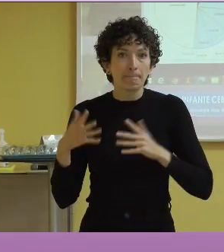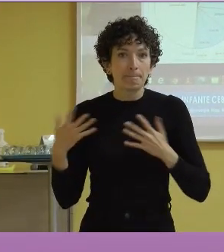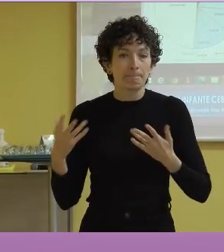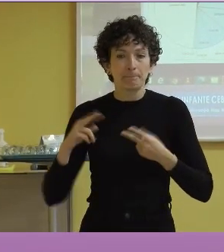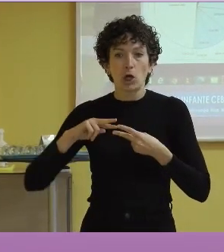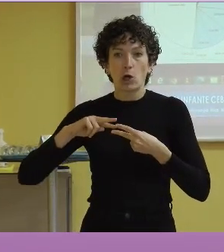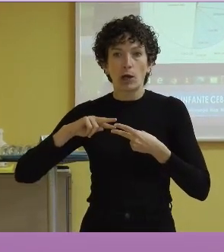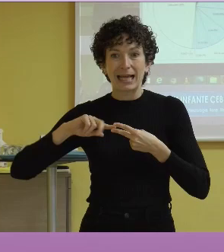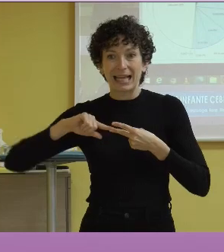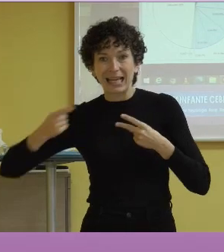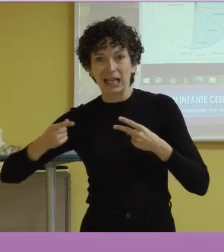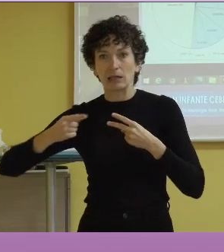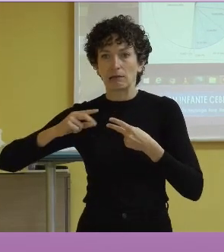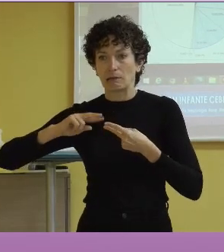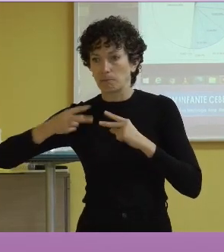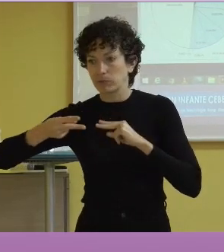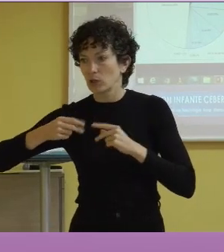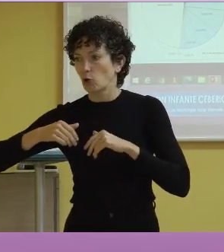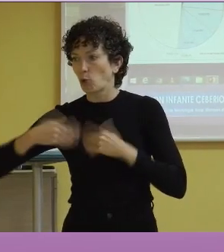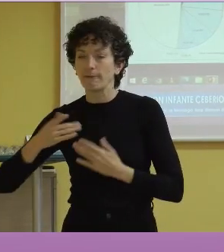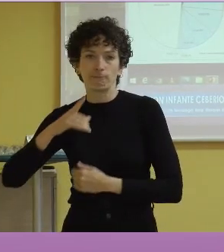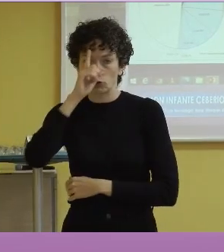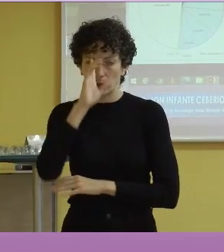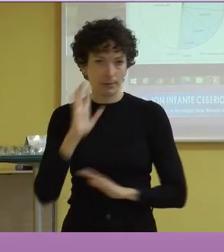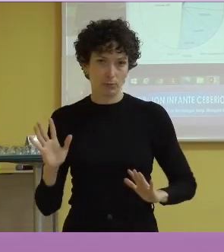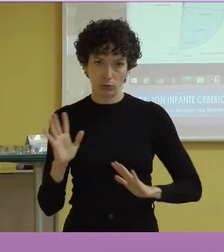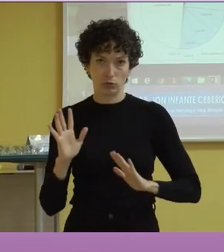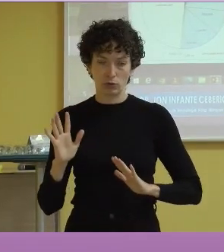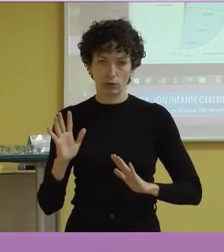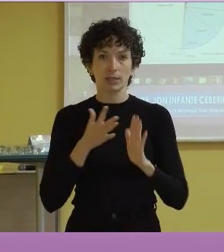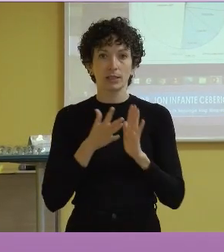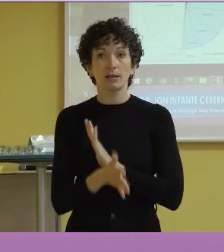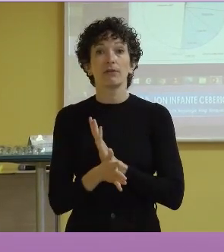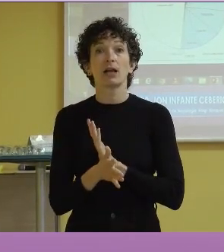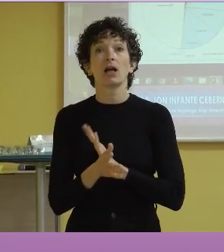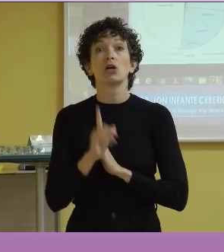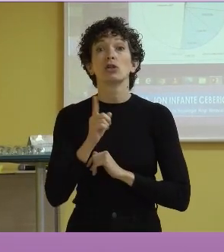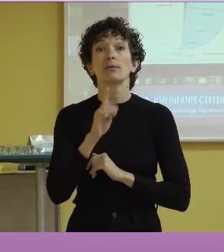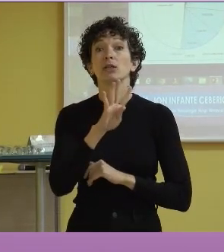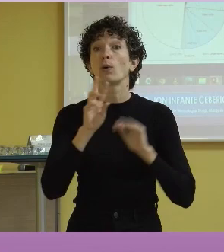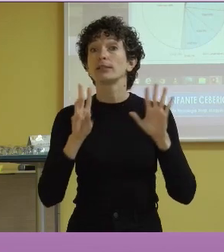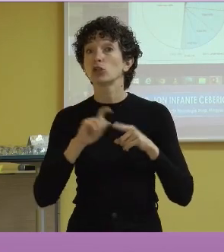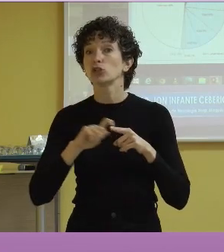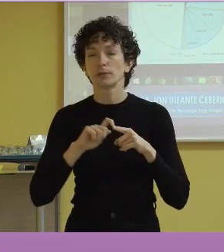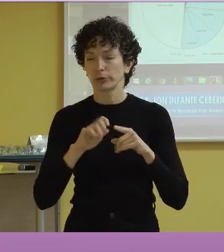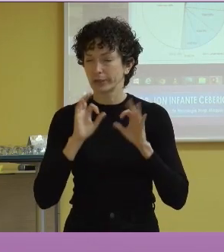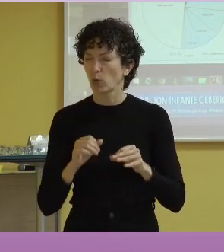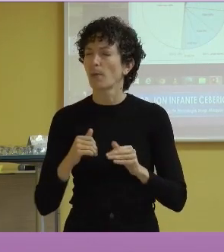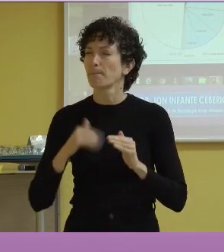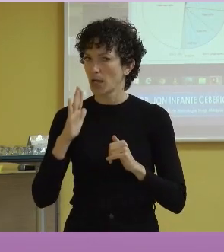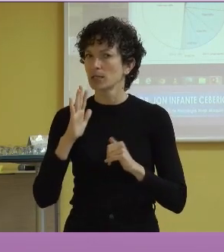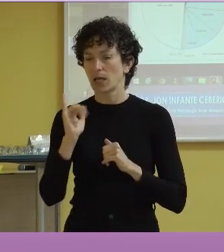cuál es el gen que tienen mutado. O sea que la lista va a ser mucho mayor de 48. Este es un paciente